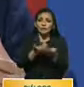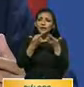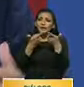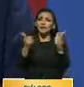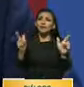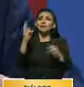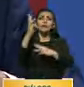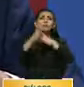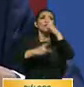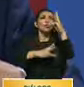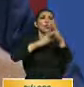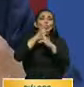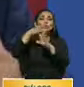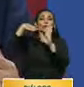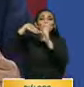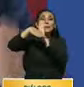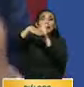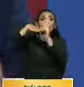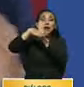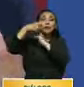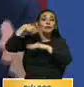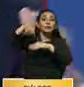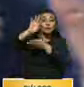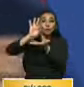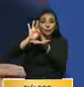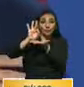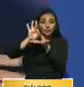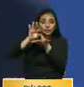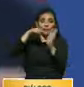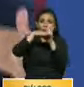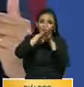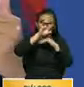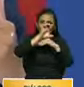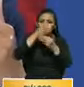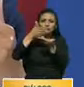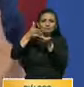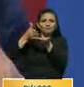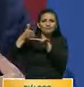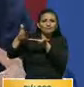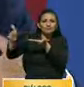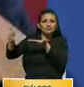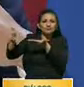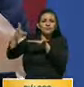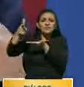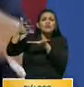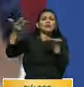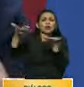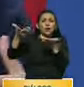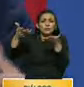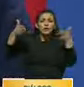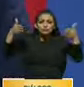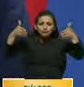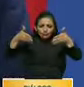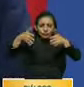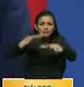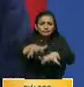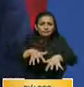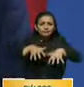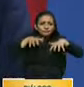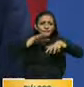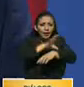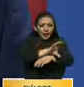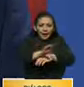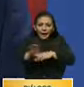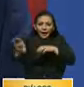al mundo, un Banco Nacional de Fomento, hoy llamado Banecuador, que verdaderamente trabaje para el pequeño agricultor, para